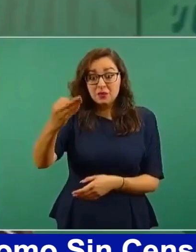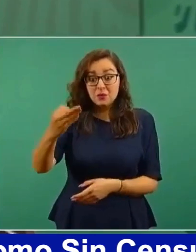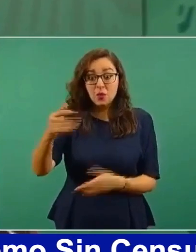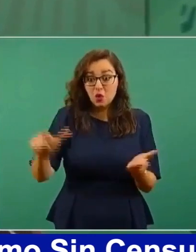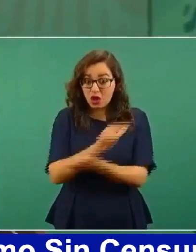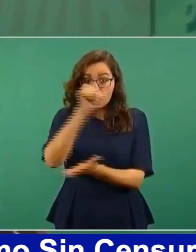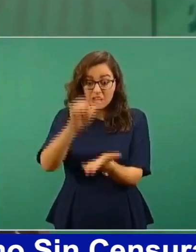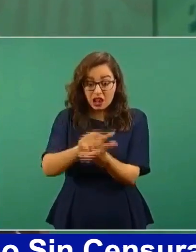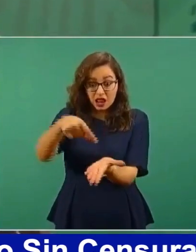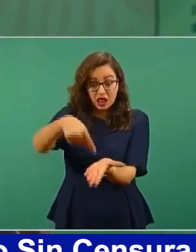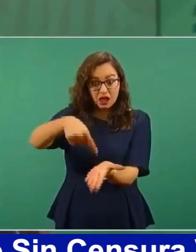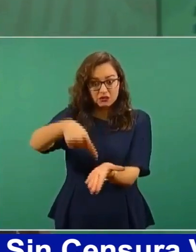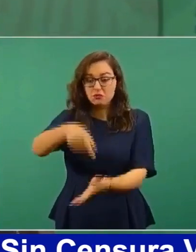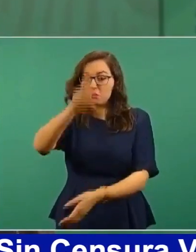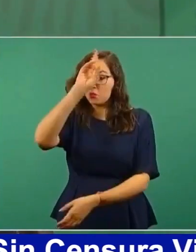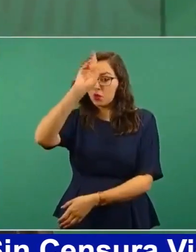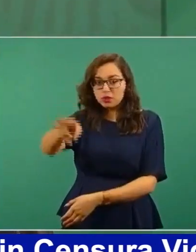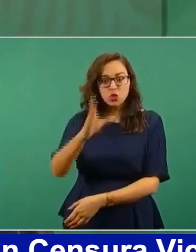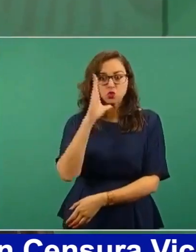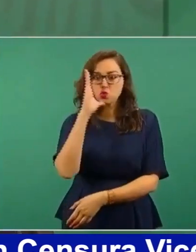por ley,